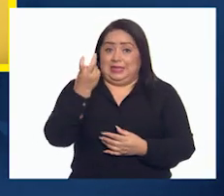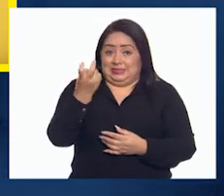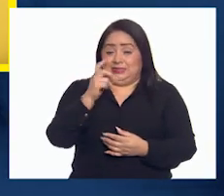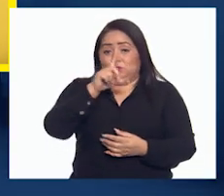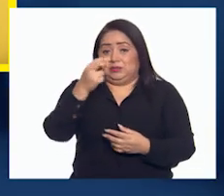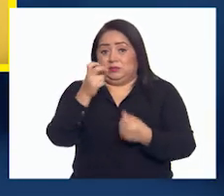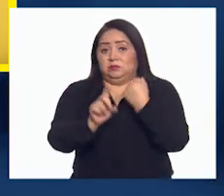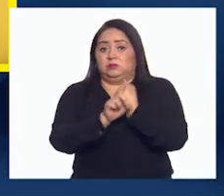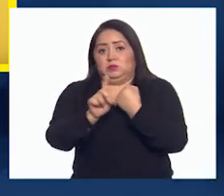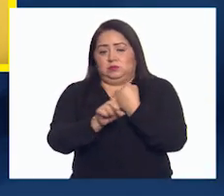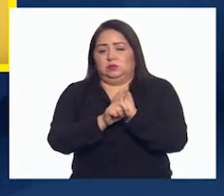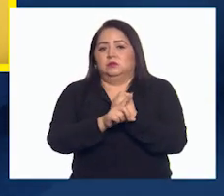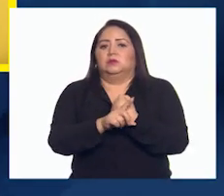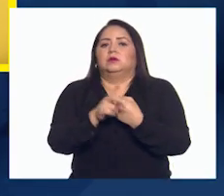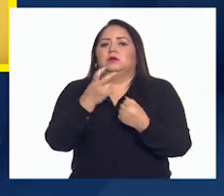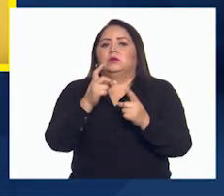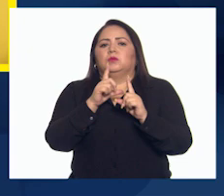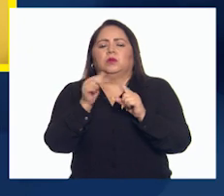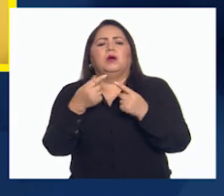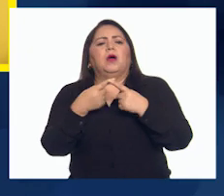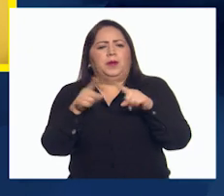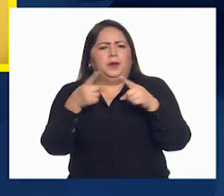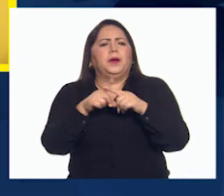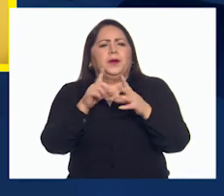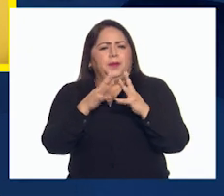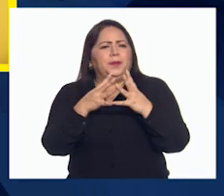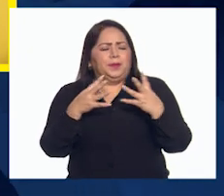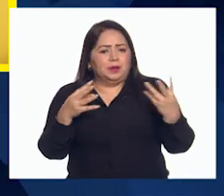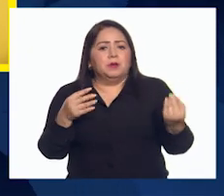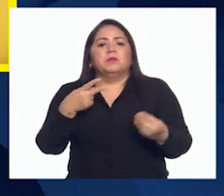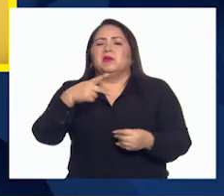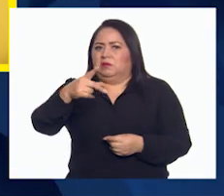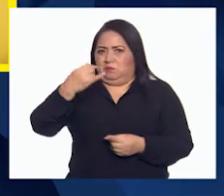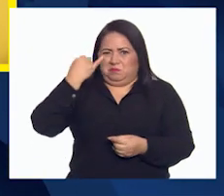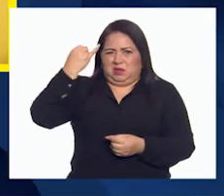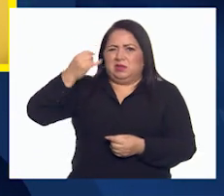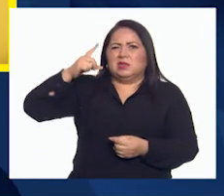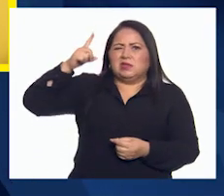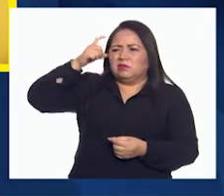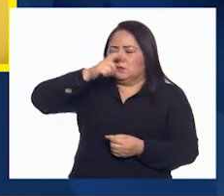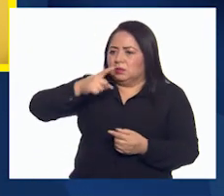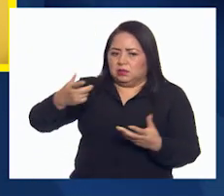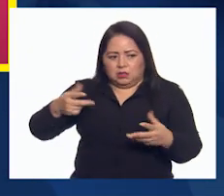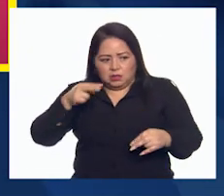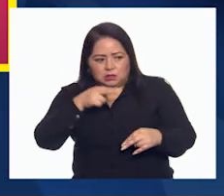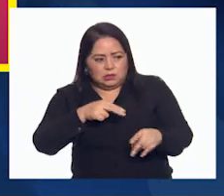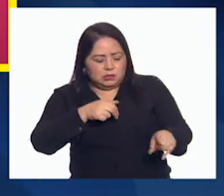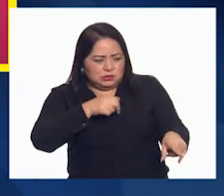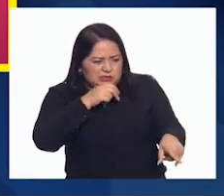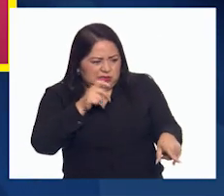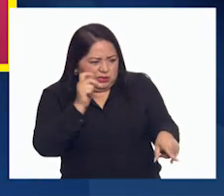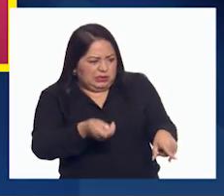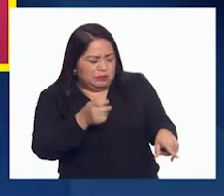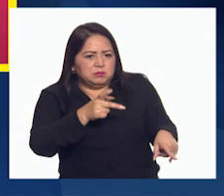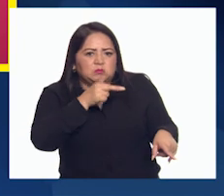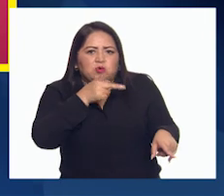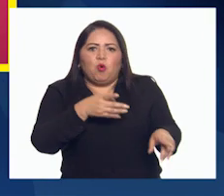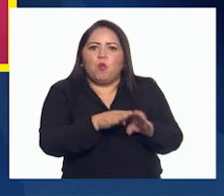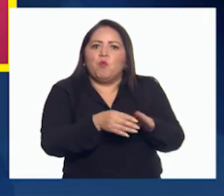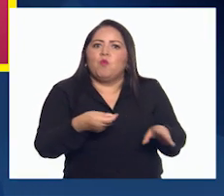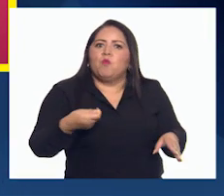problema tuvo distintas soluciones. Imagina qué tan difícil es describir algo que nunca antes has visto.